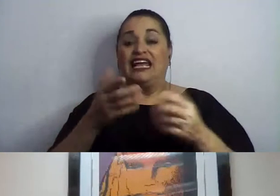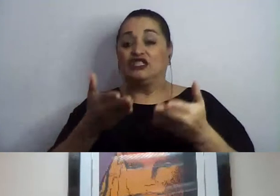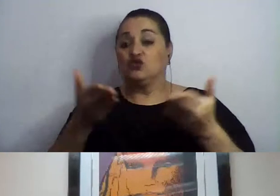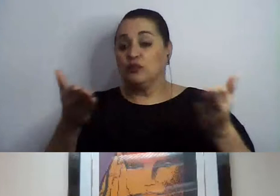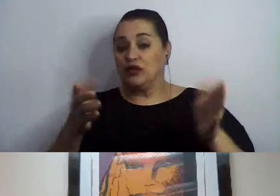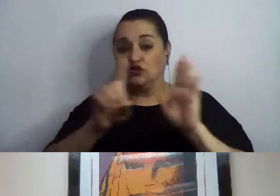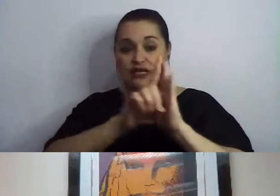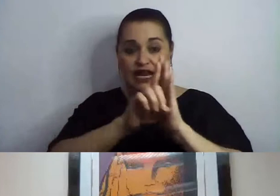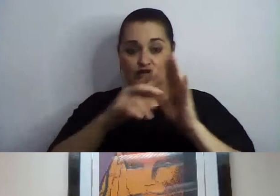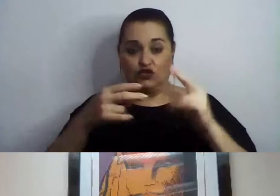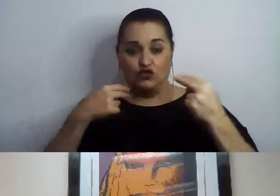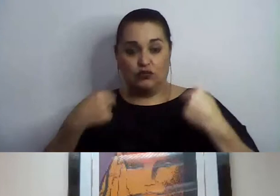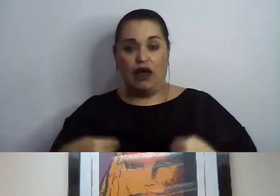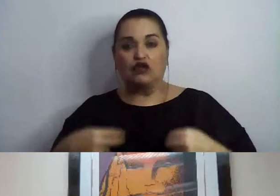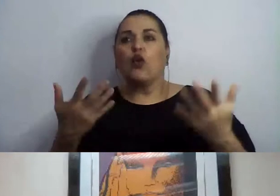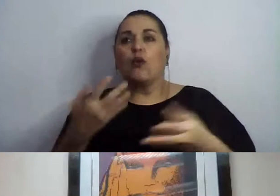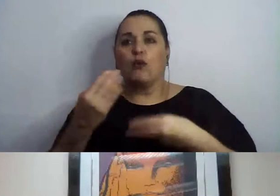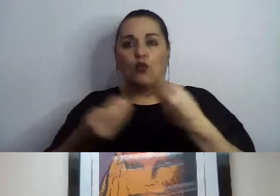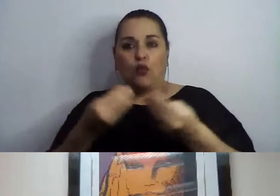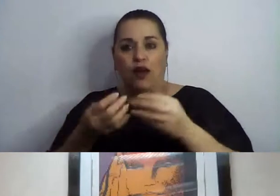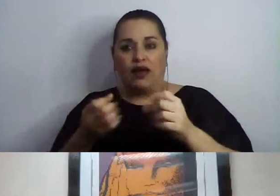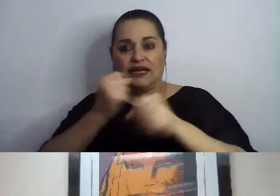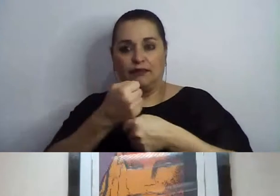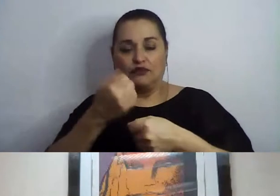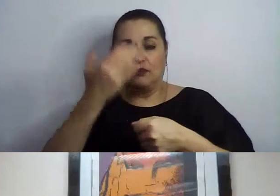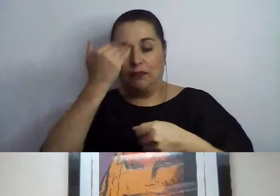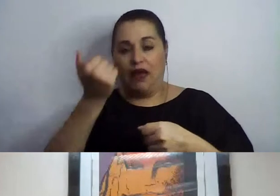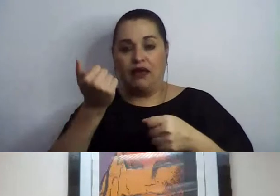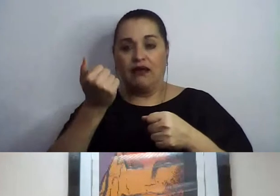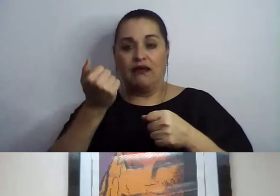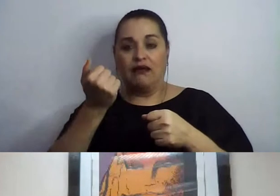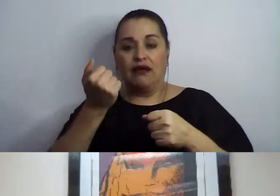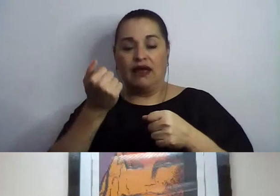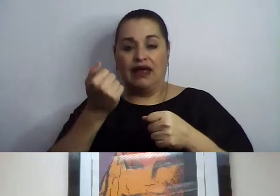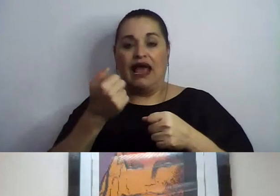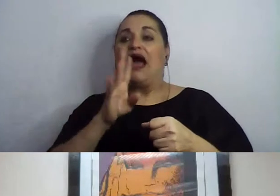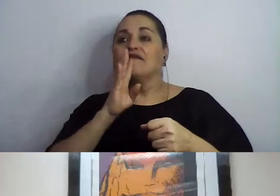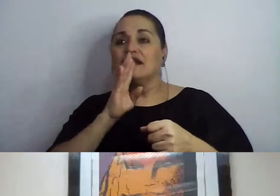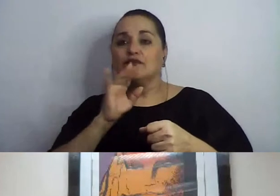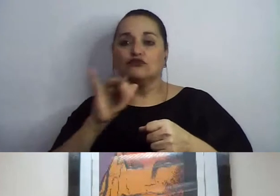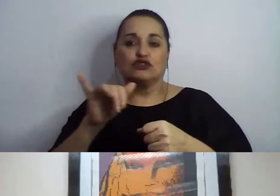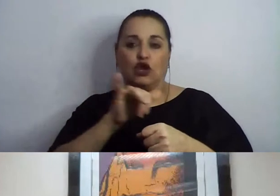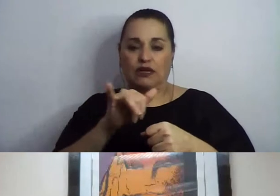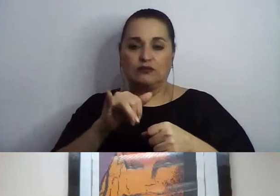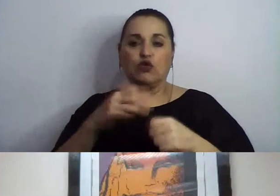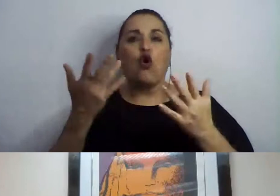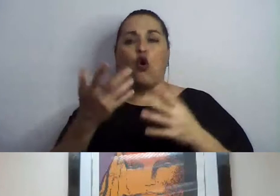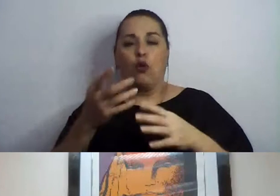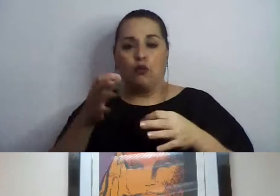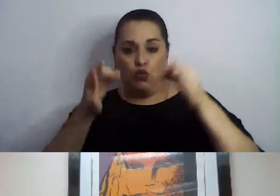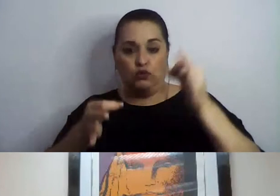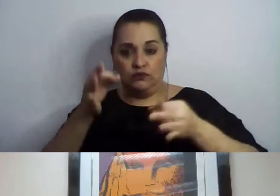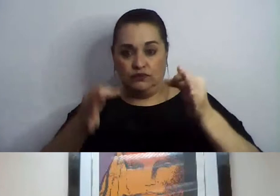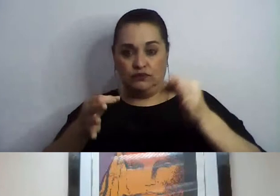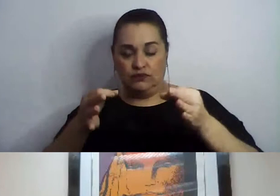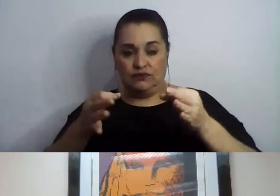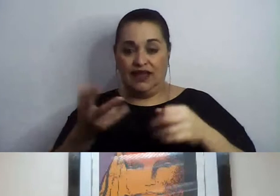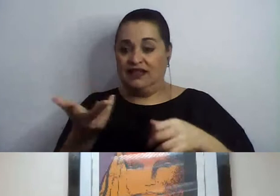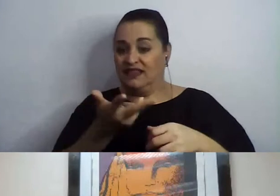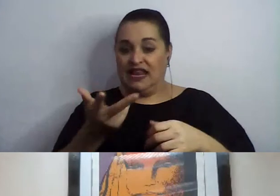derechos humanos cómo hacemos para para para que estemos hablando lo mismo es decir cómo justamente estos